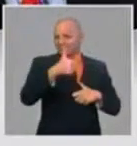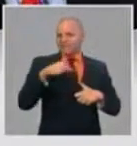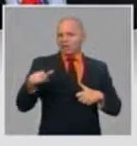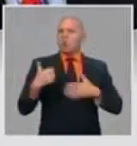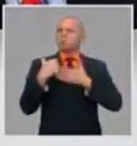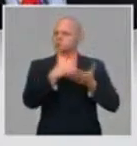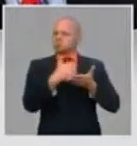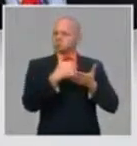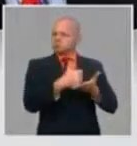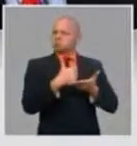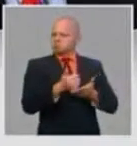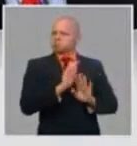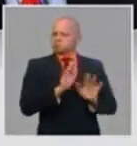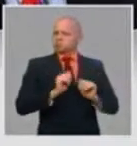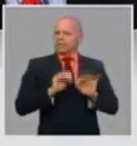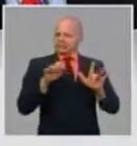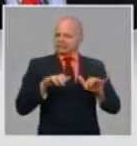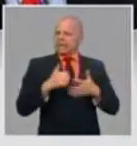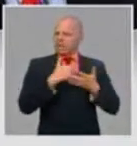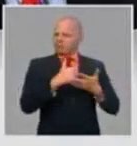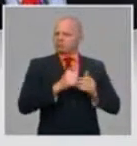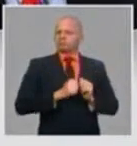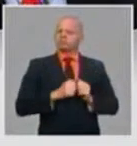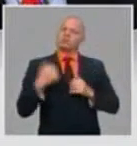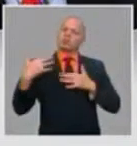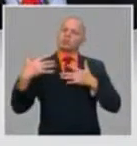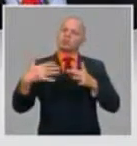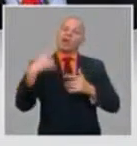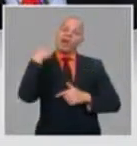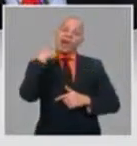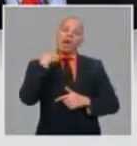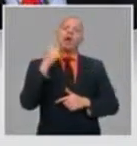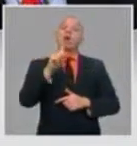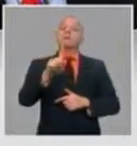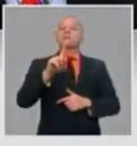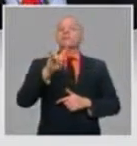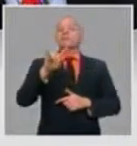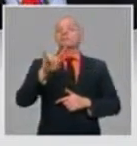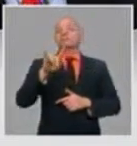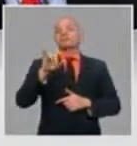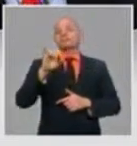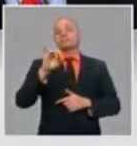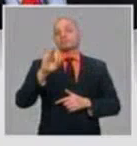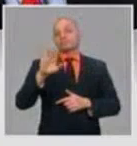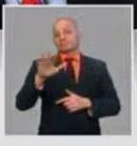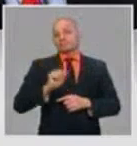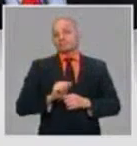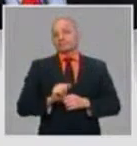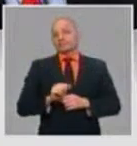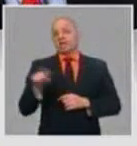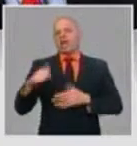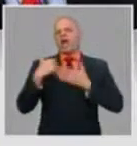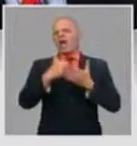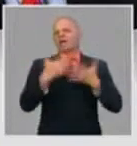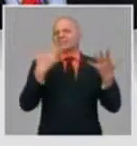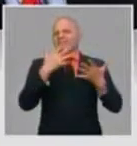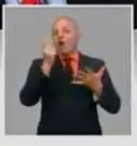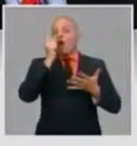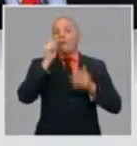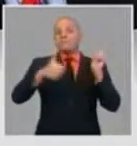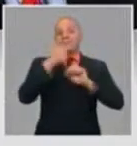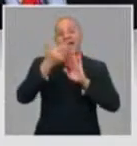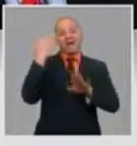las primarias demócratas. Ya en el 85 con Reagan pasó a los republicanos y fue jefe de gabinete